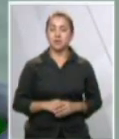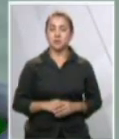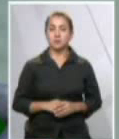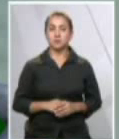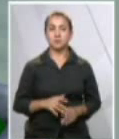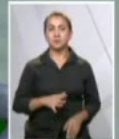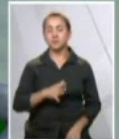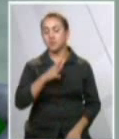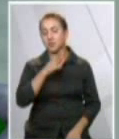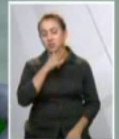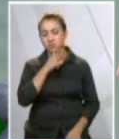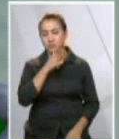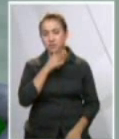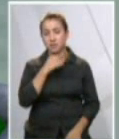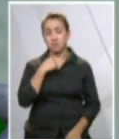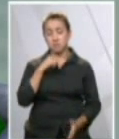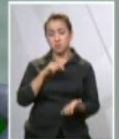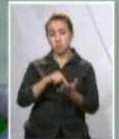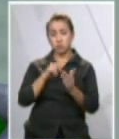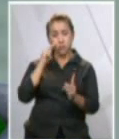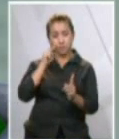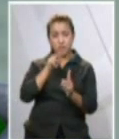No sabría,